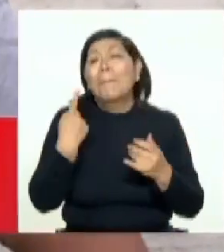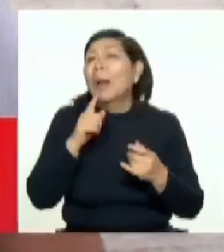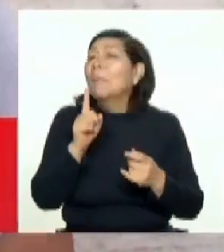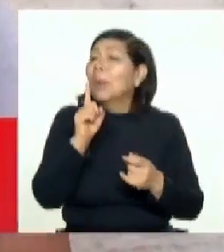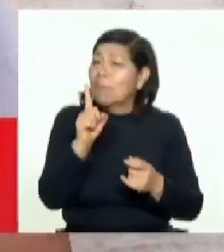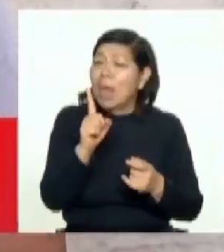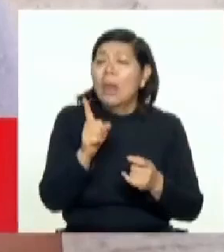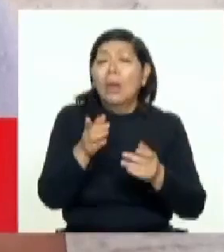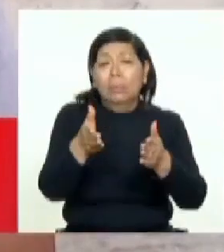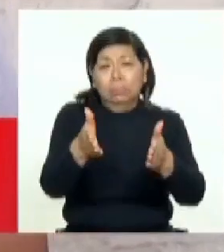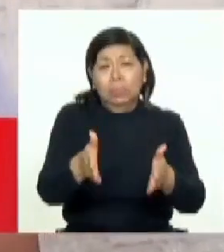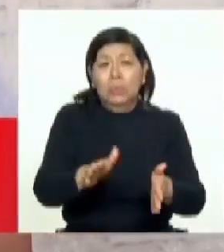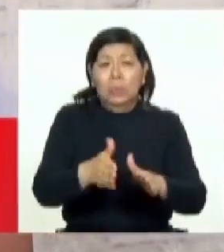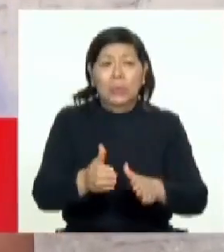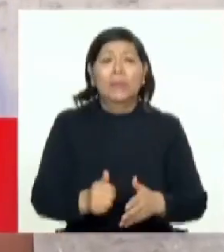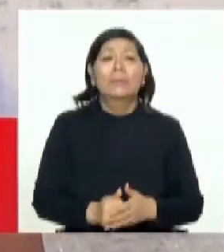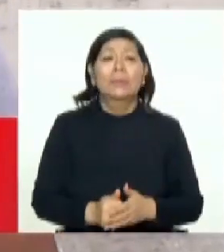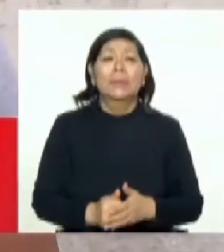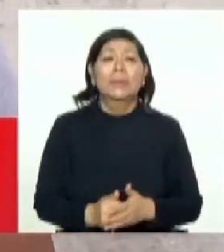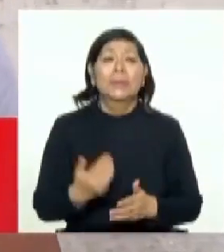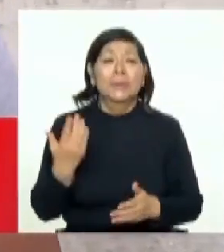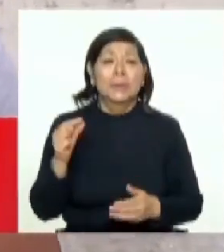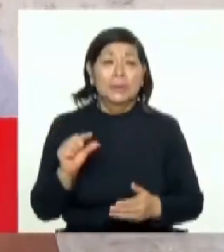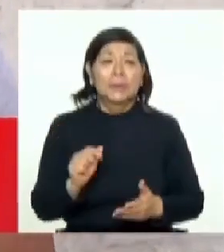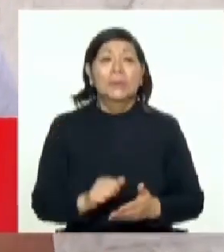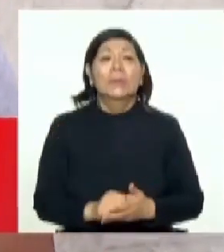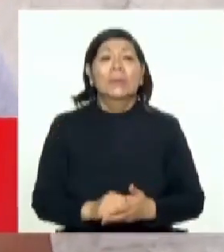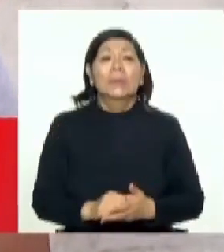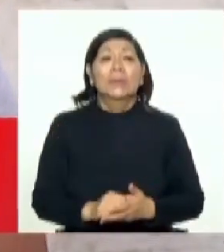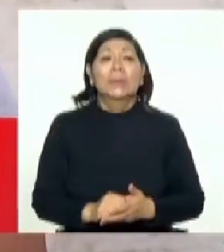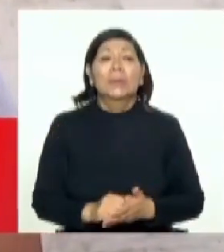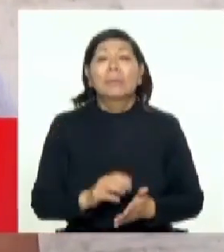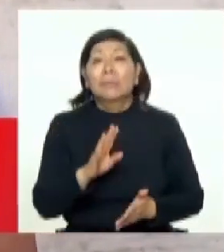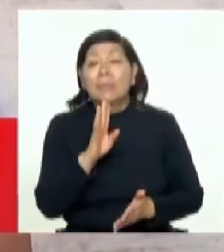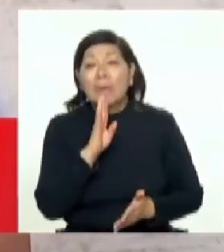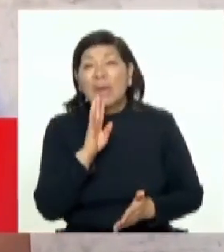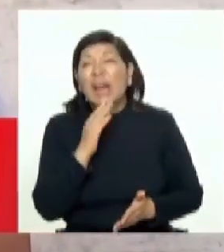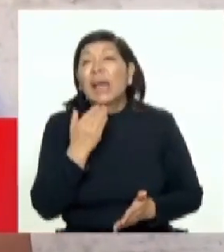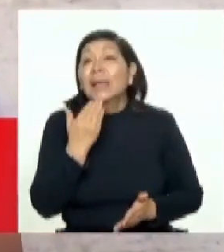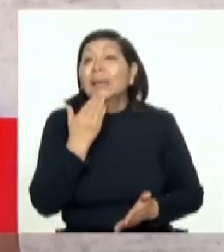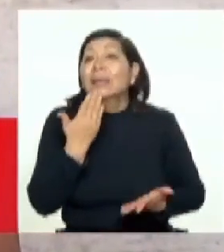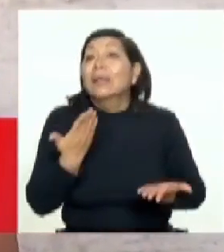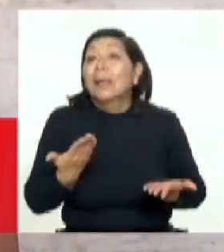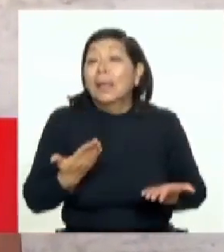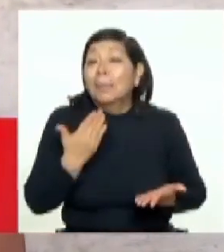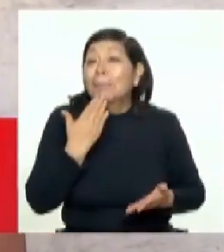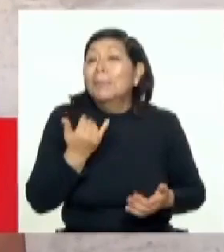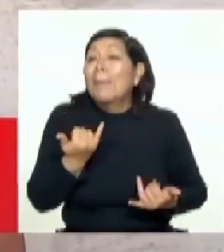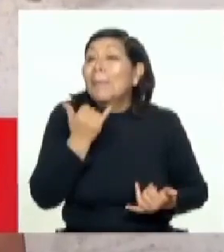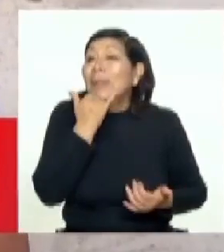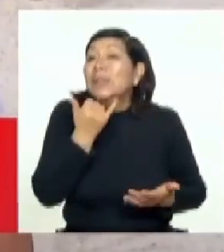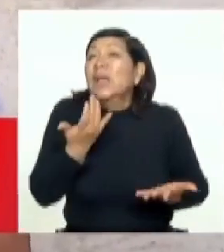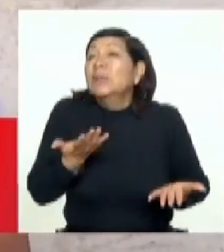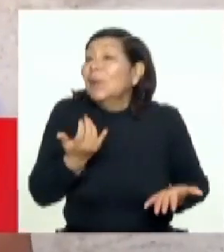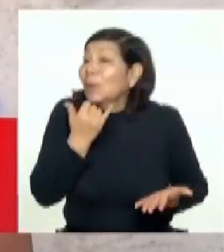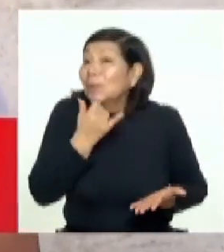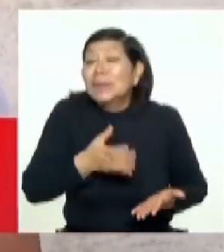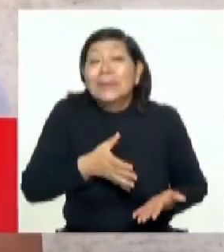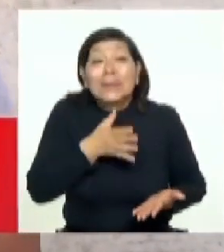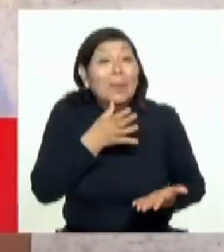¿Ya? Y bueno, ahorita recién vamos a ver, hablar, ¿no? A ver qué es lo que pasó, porque realmente no